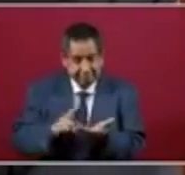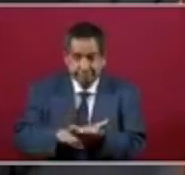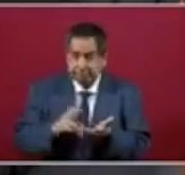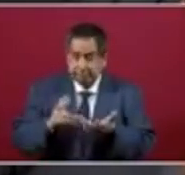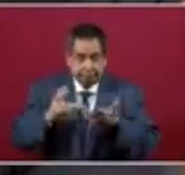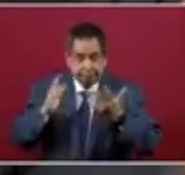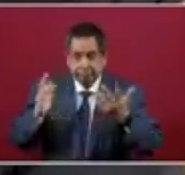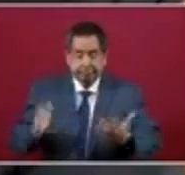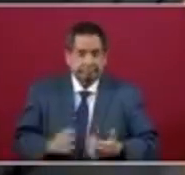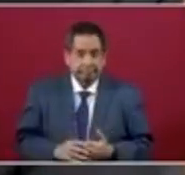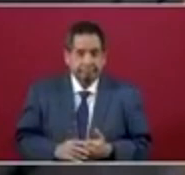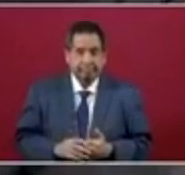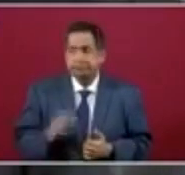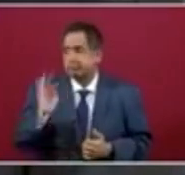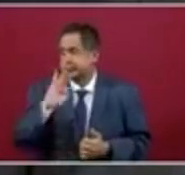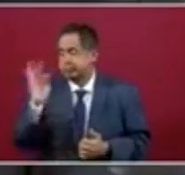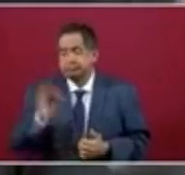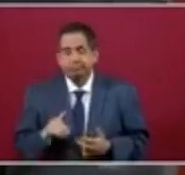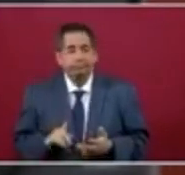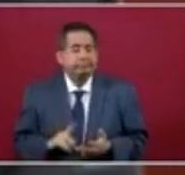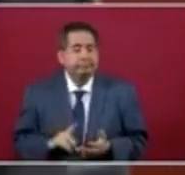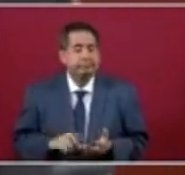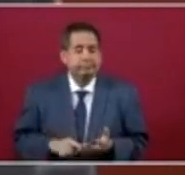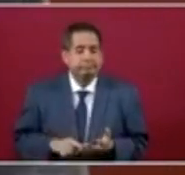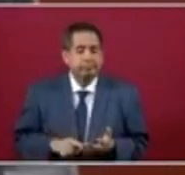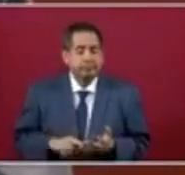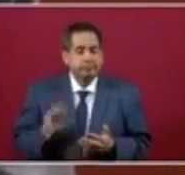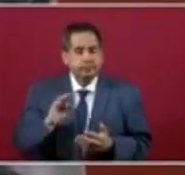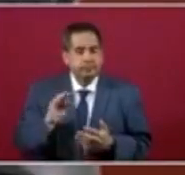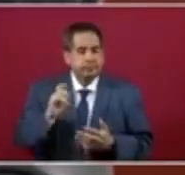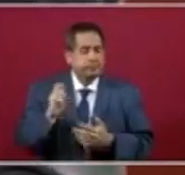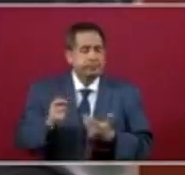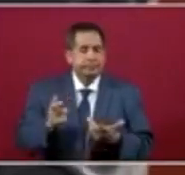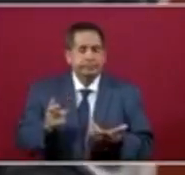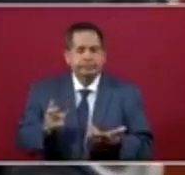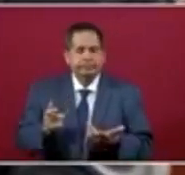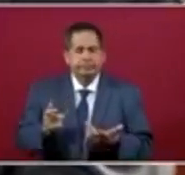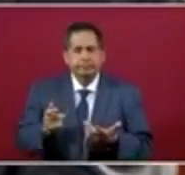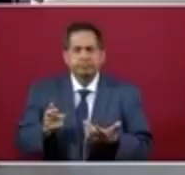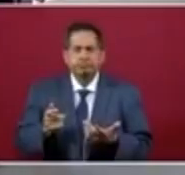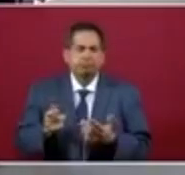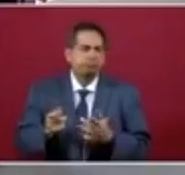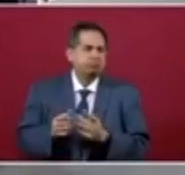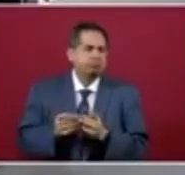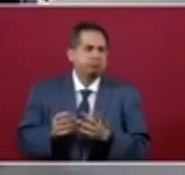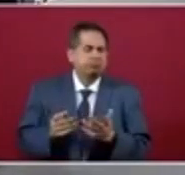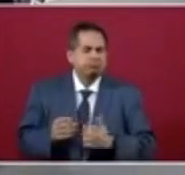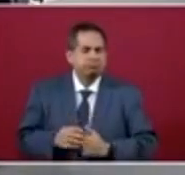válidas, si se trata de